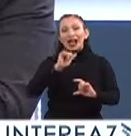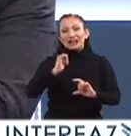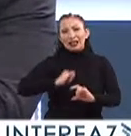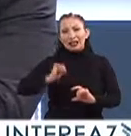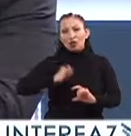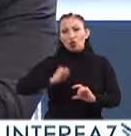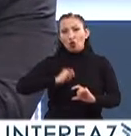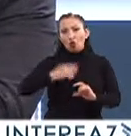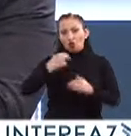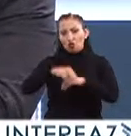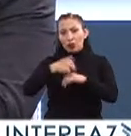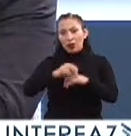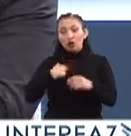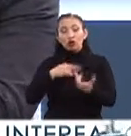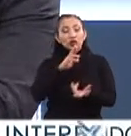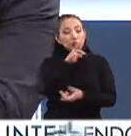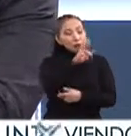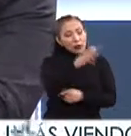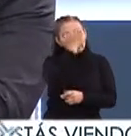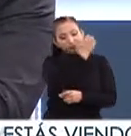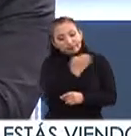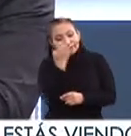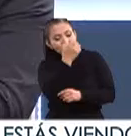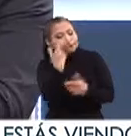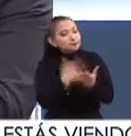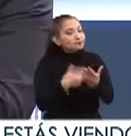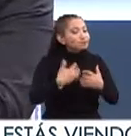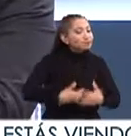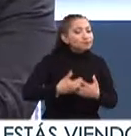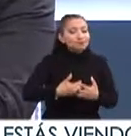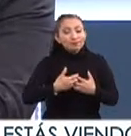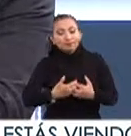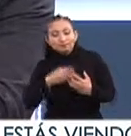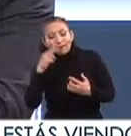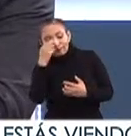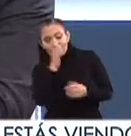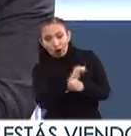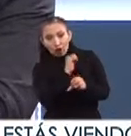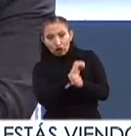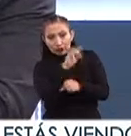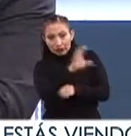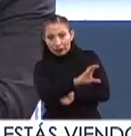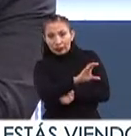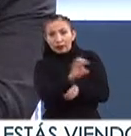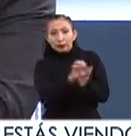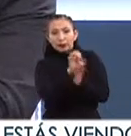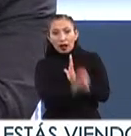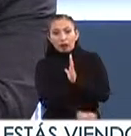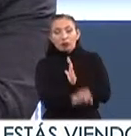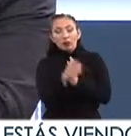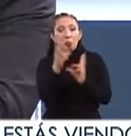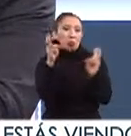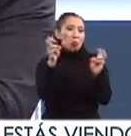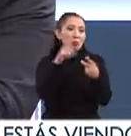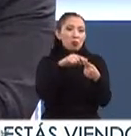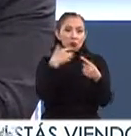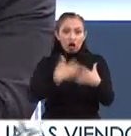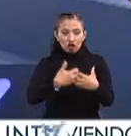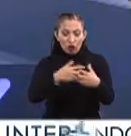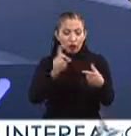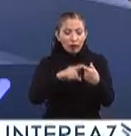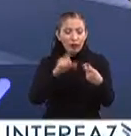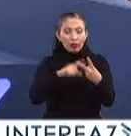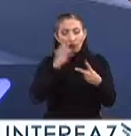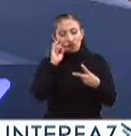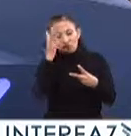eso, nosotros emitimos un reporte técnico de las funciones de la unidad, ya sea cuestiones de motor,